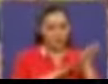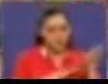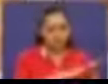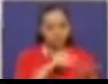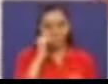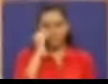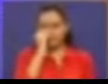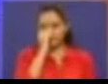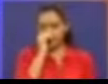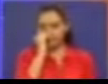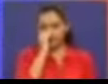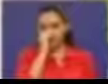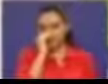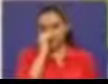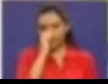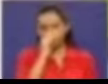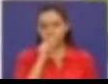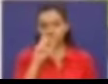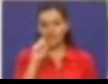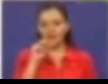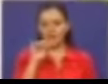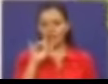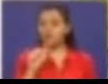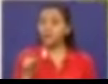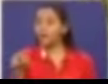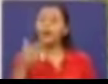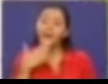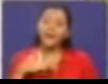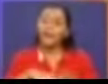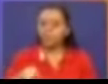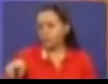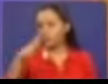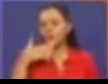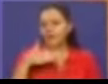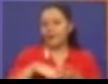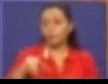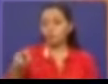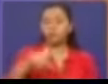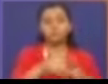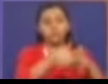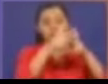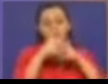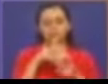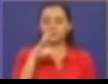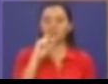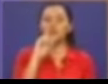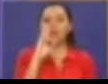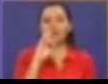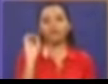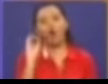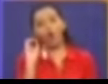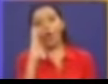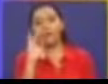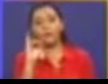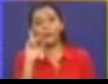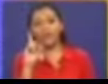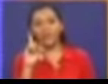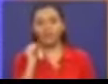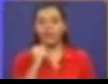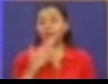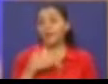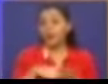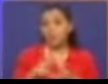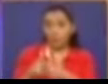tienes deuda externa, pero si algún rato Anita, por ejemplo, consigue un crédito con la CAF o con el BID, tiene que darle el aval